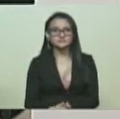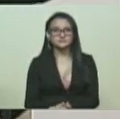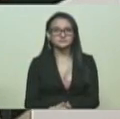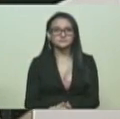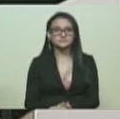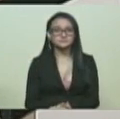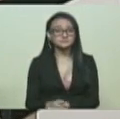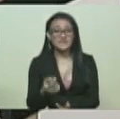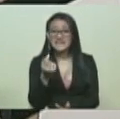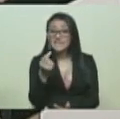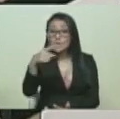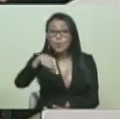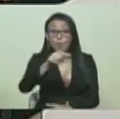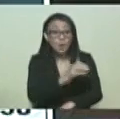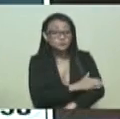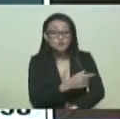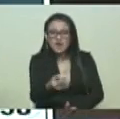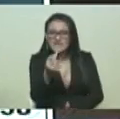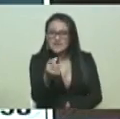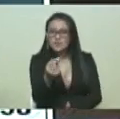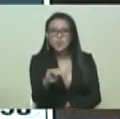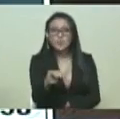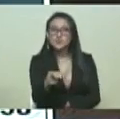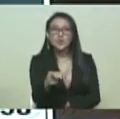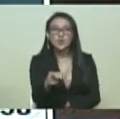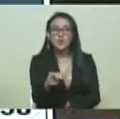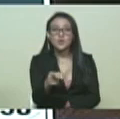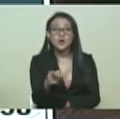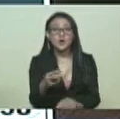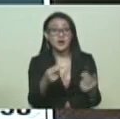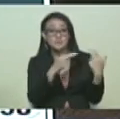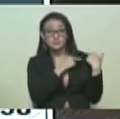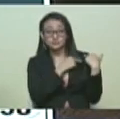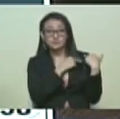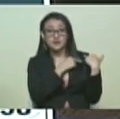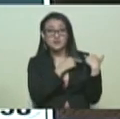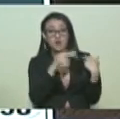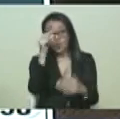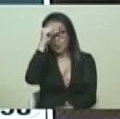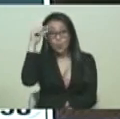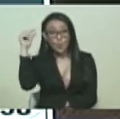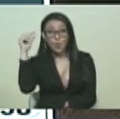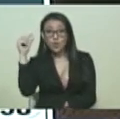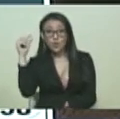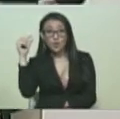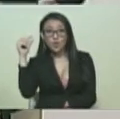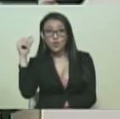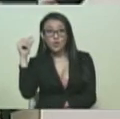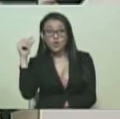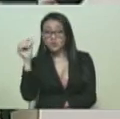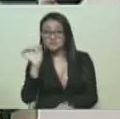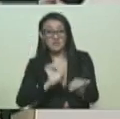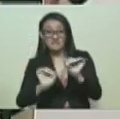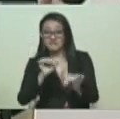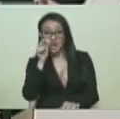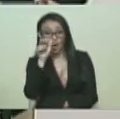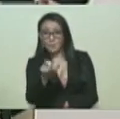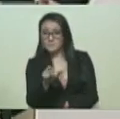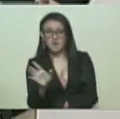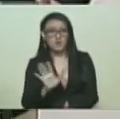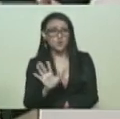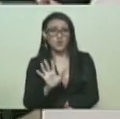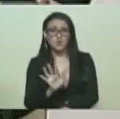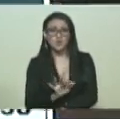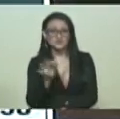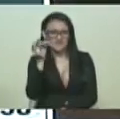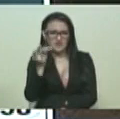Pero ninguno de ellos va a dar la cara. Julio Borges no va a salir en defensa de Manuel